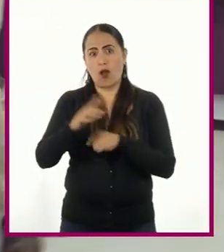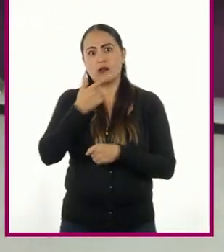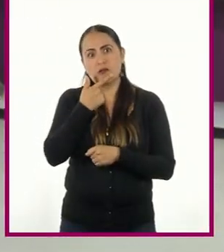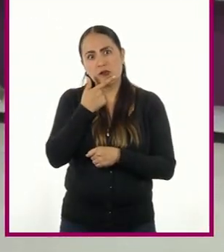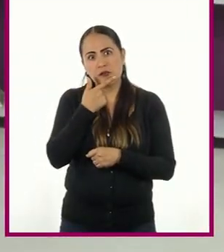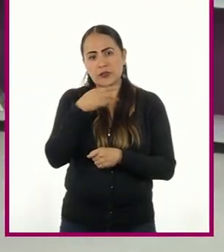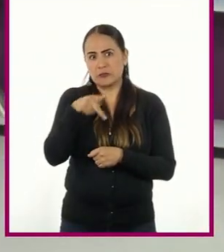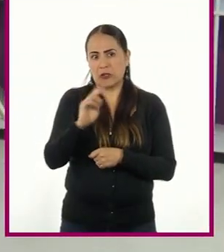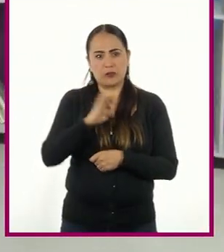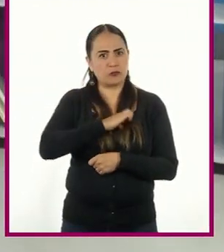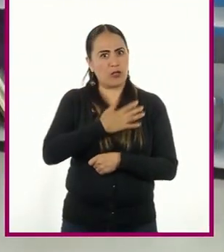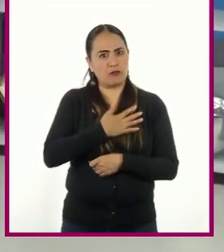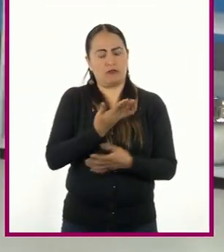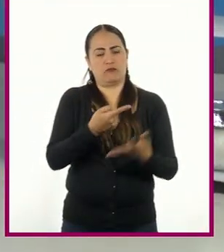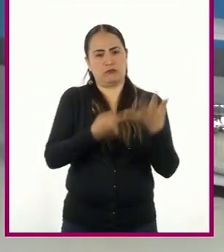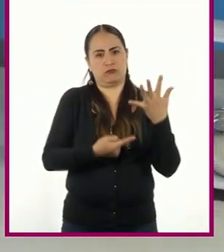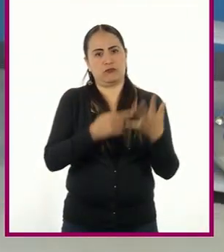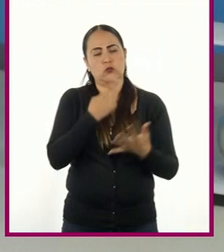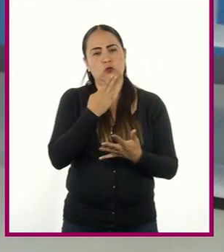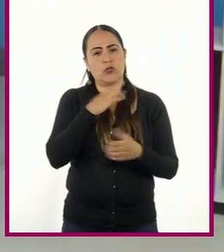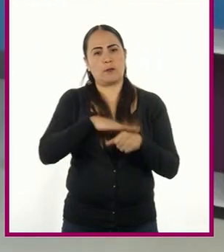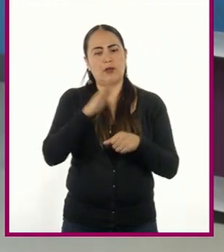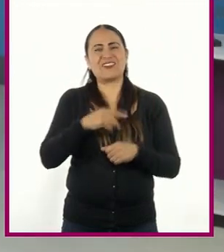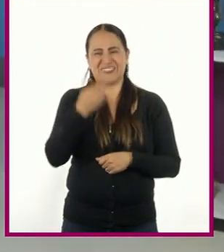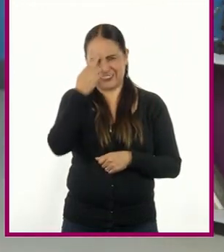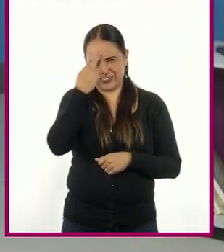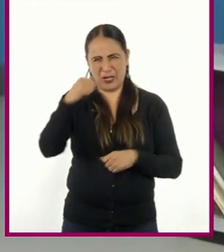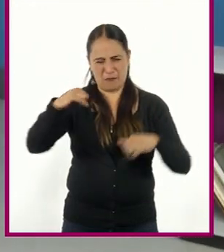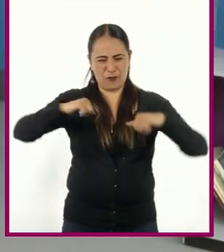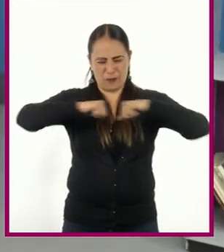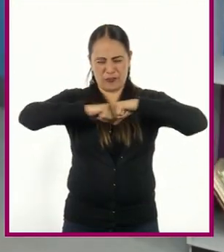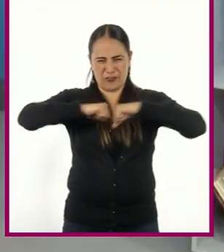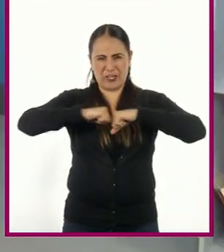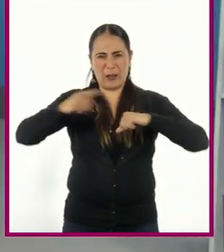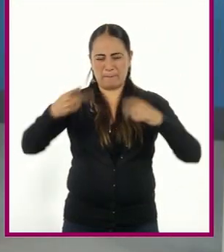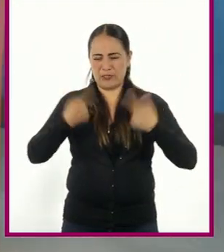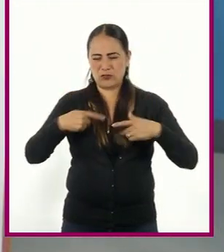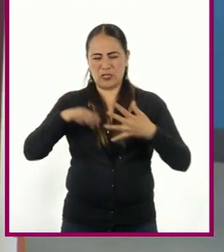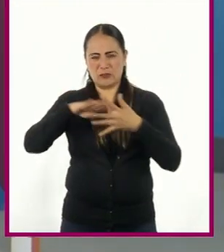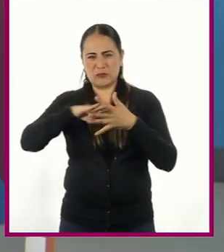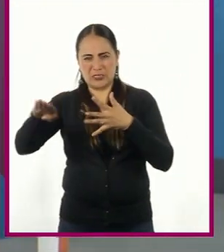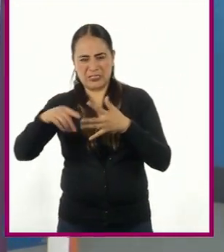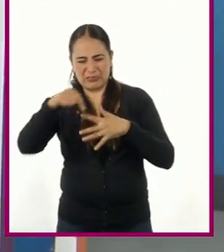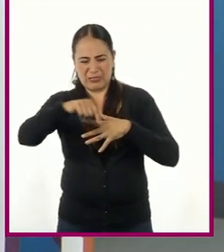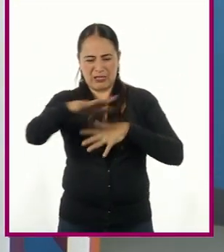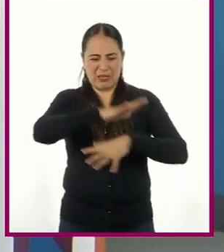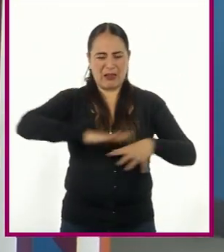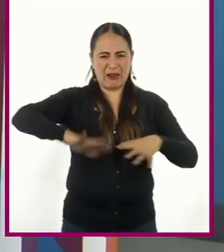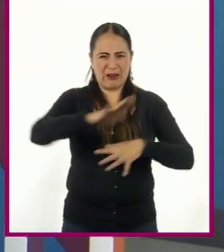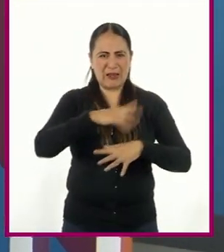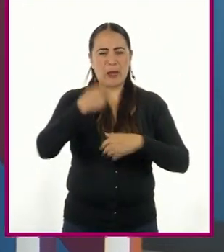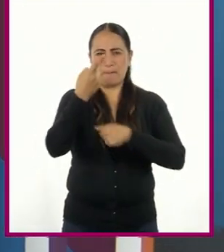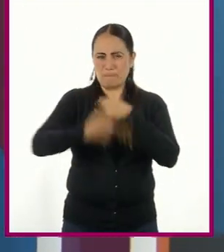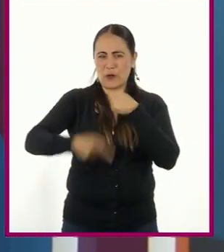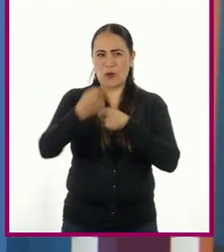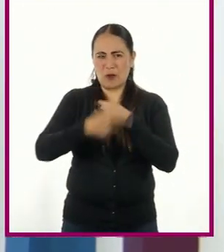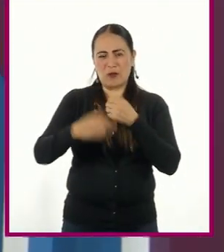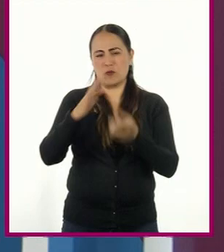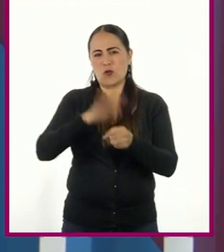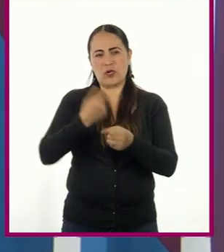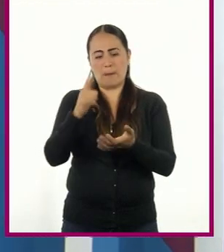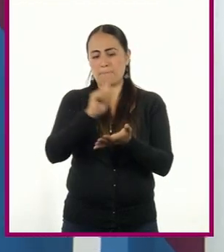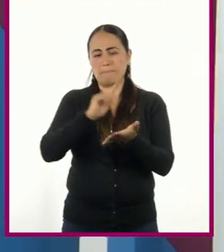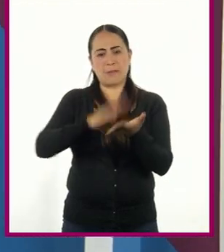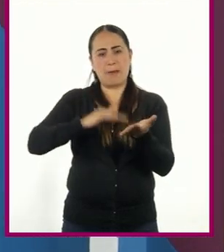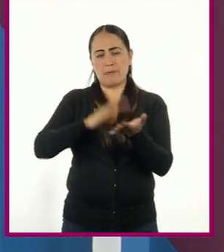En el video pudieron notar que las fronteras presentan problemas para los migrantes debido a la inseguridad legal y física que padecen en los países por los